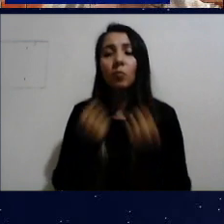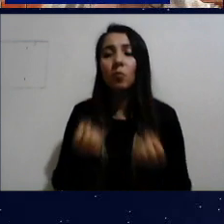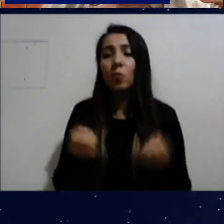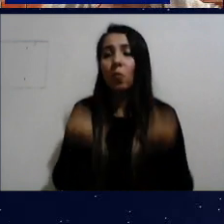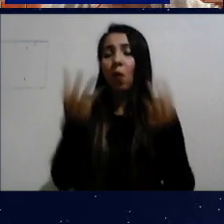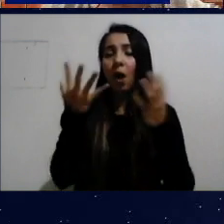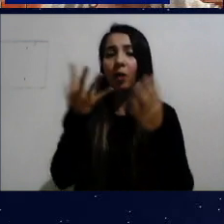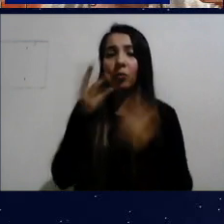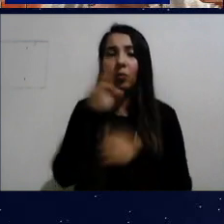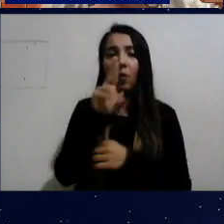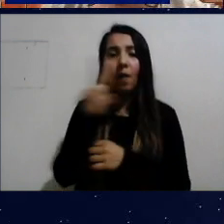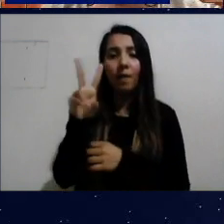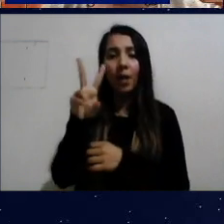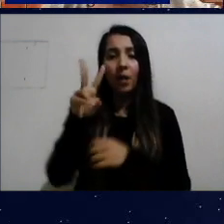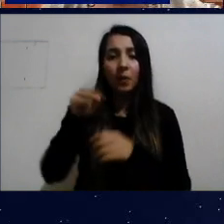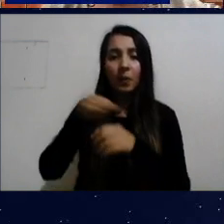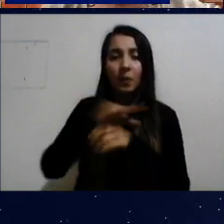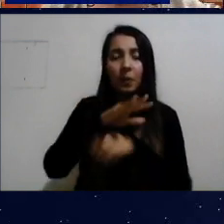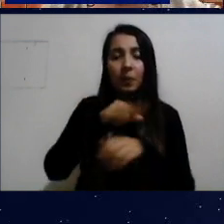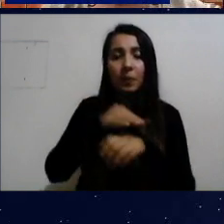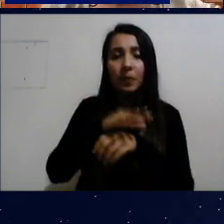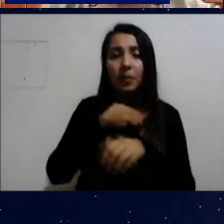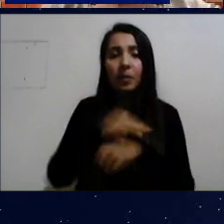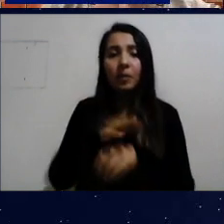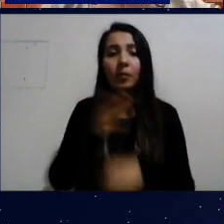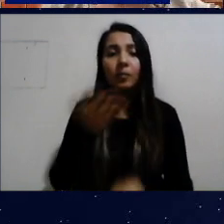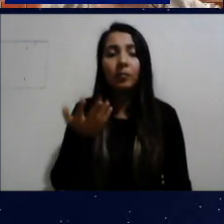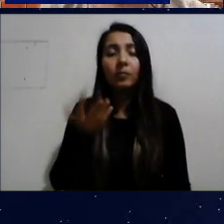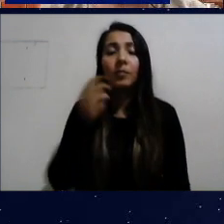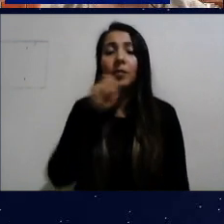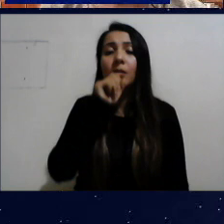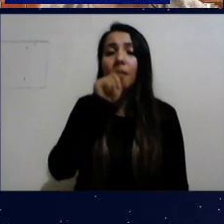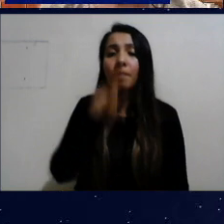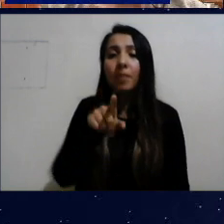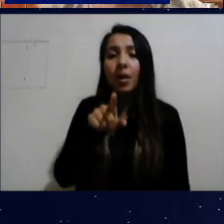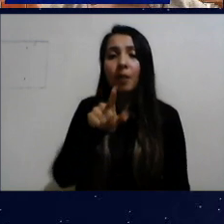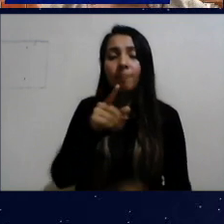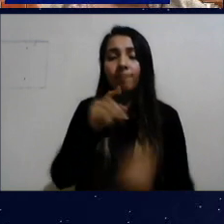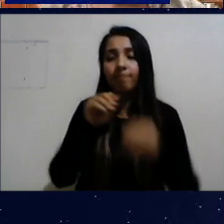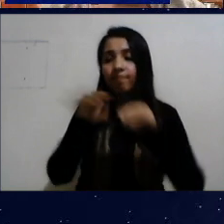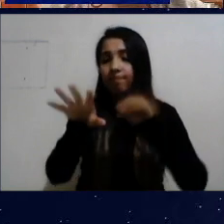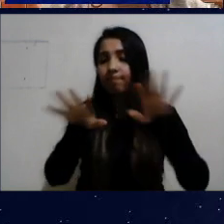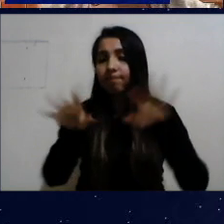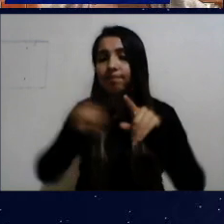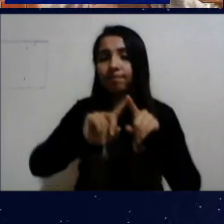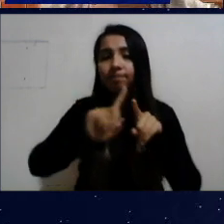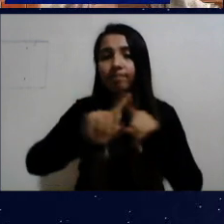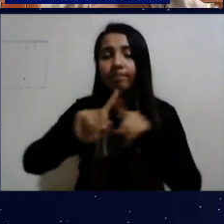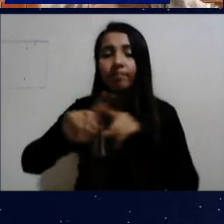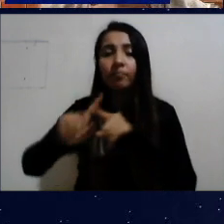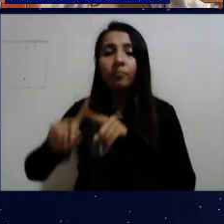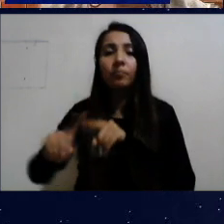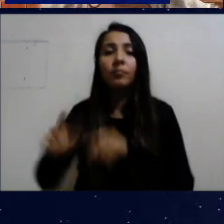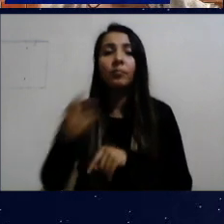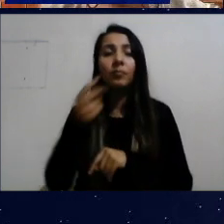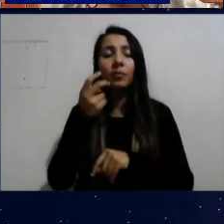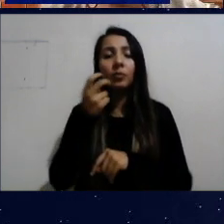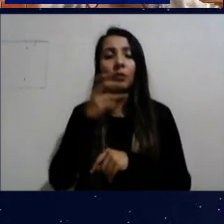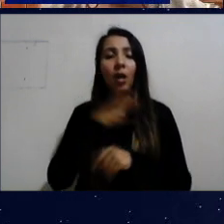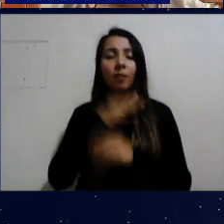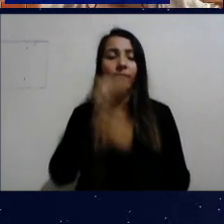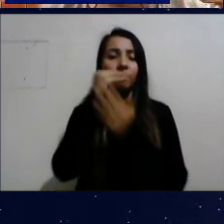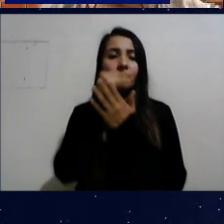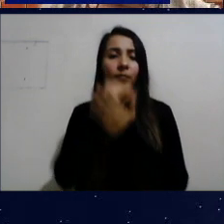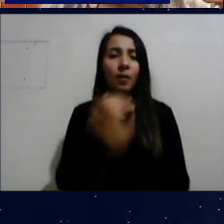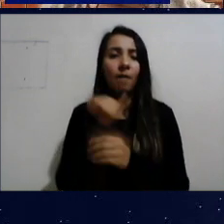la cantidad de radiación, o sea, no solo con el flujo de radiación, sino también con su distribución de energía. Y ahí tenéis